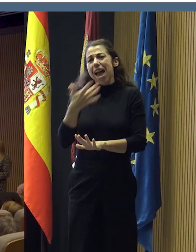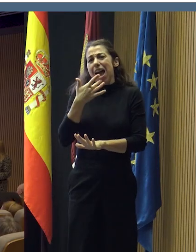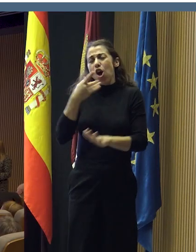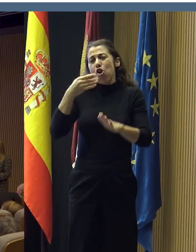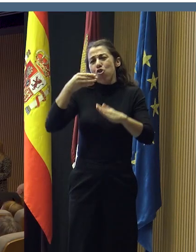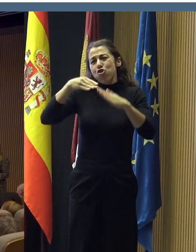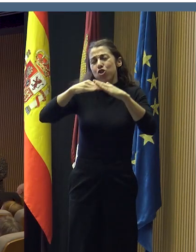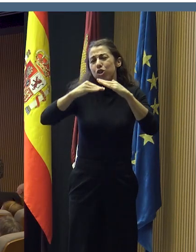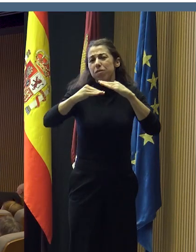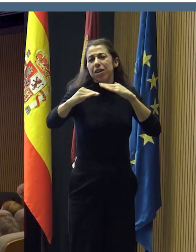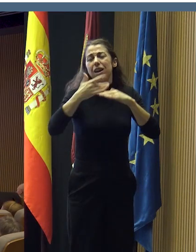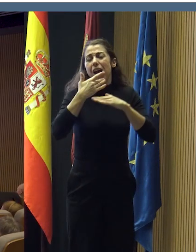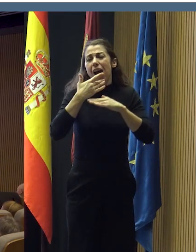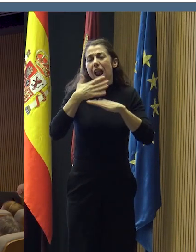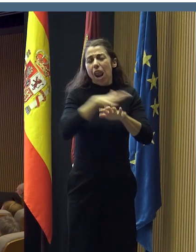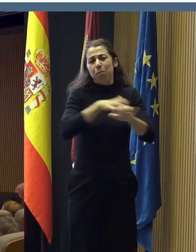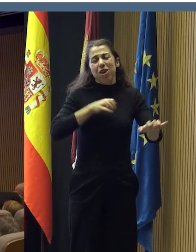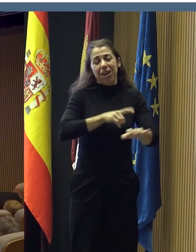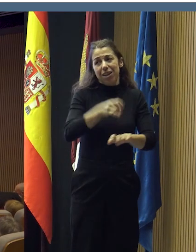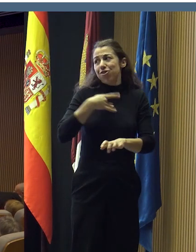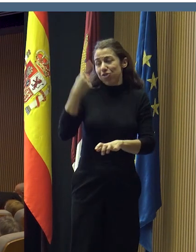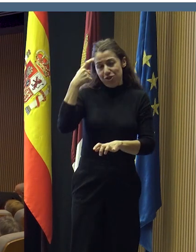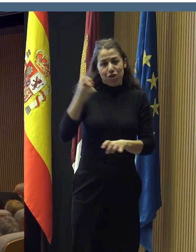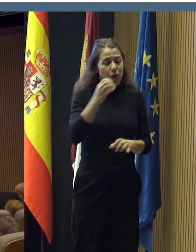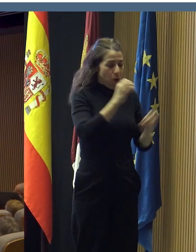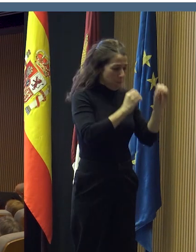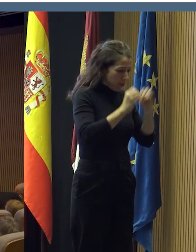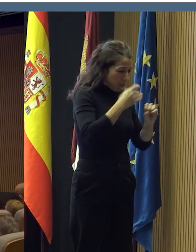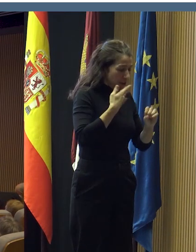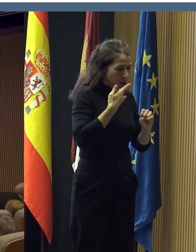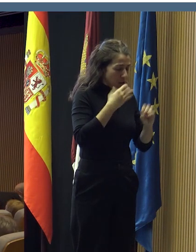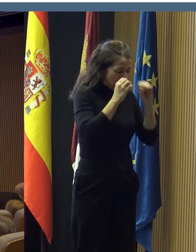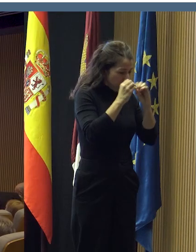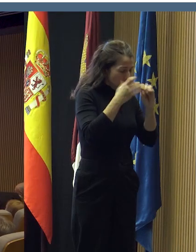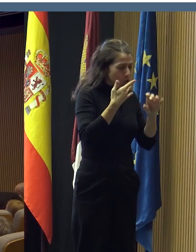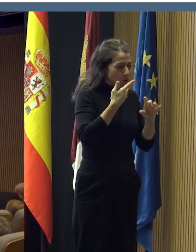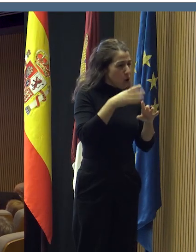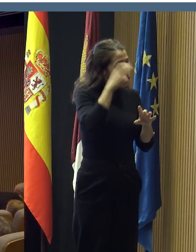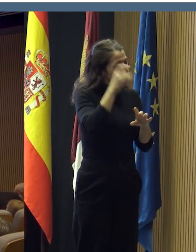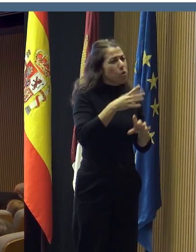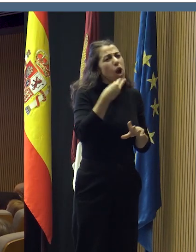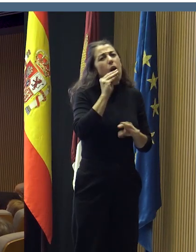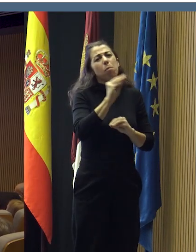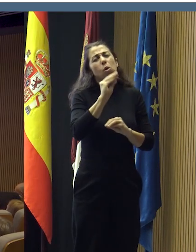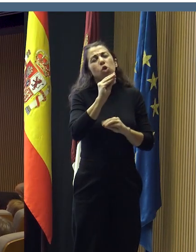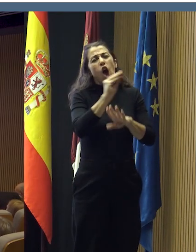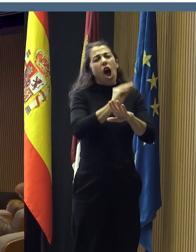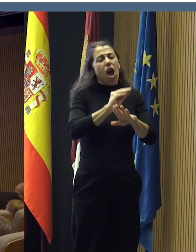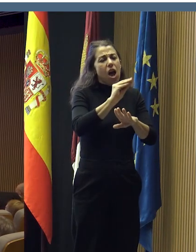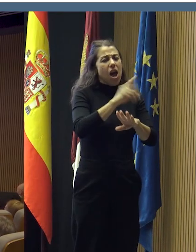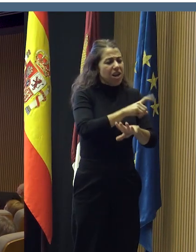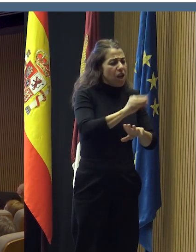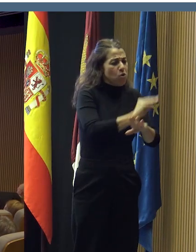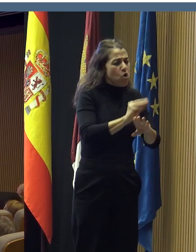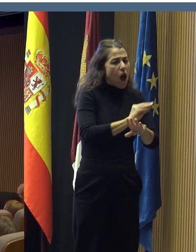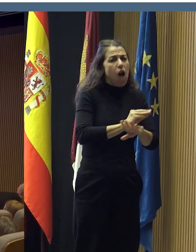parte de cánceres? Sí. Exacto. Yo cuando oigo a un investigador, de verdad lo digo, que lo oigo mucho, si la pregunta es si vamos a curar el cáncer, la